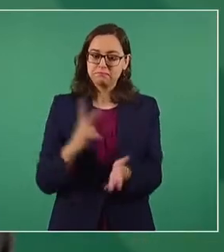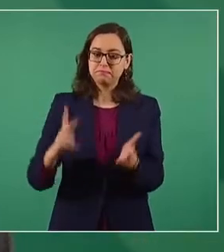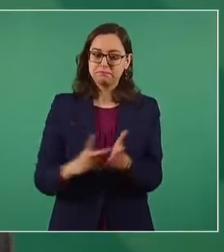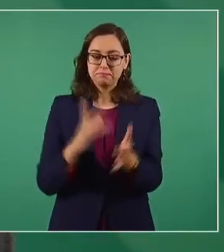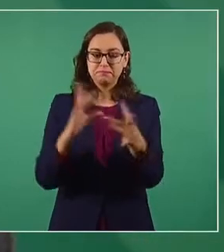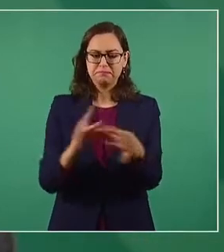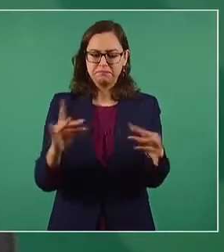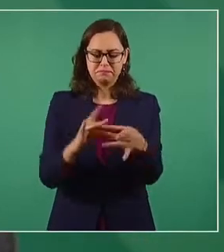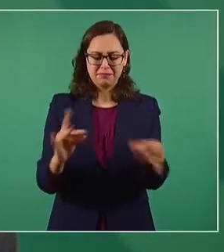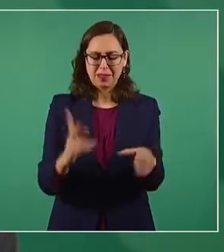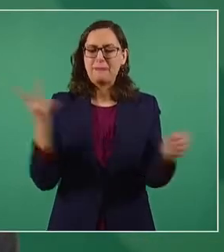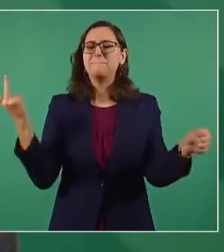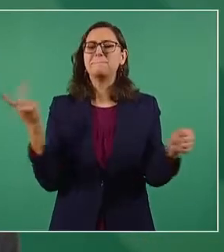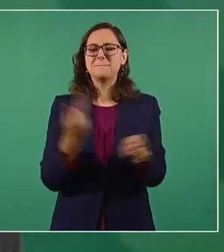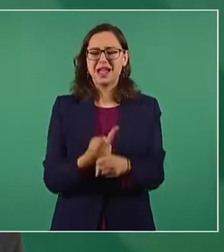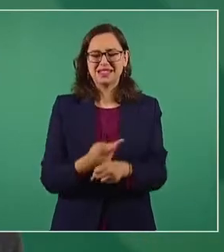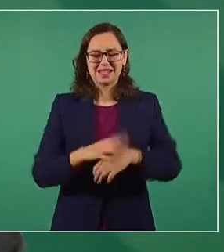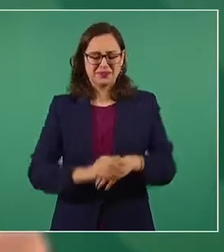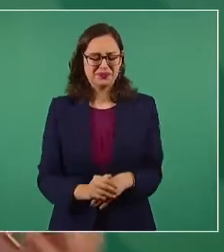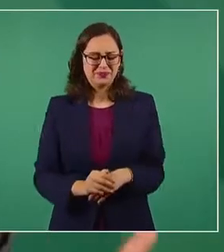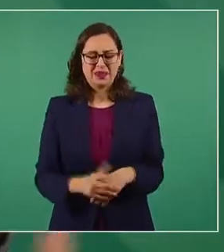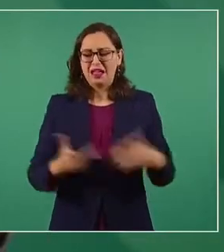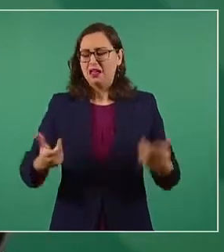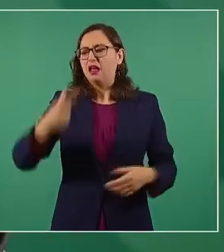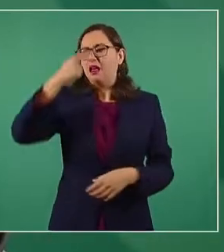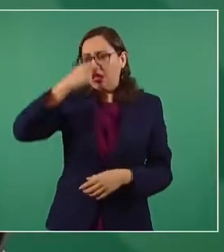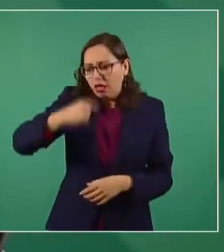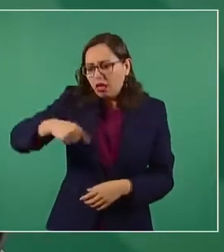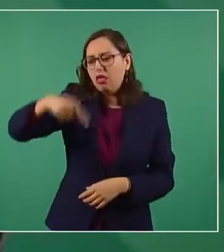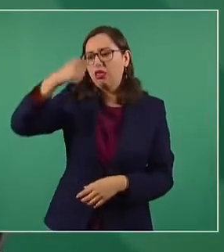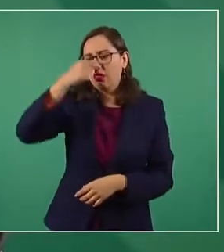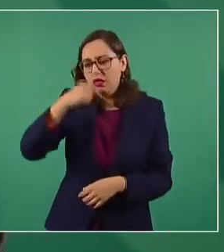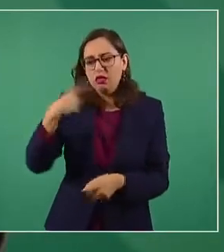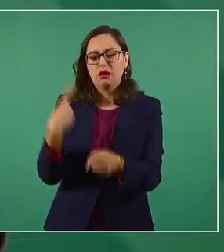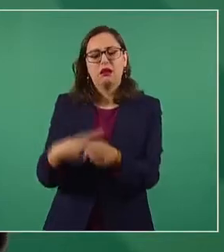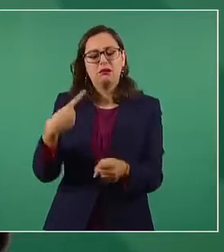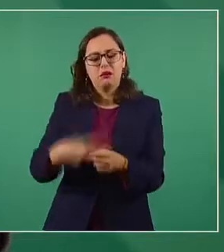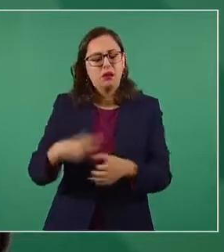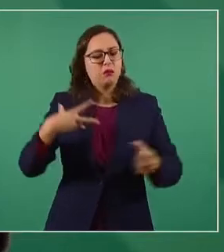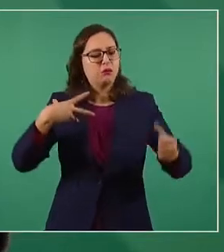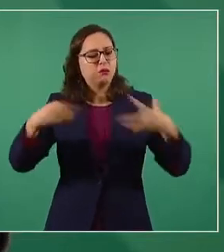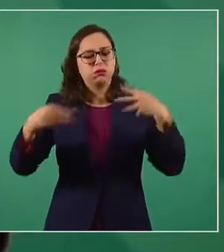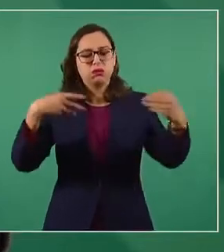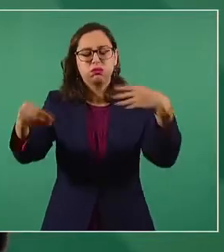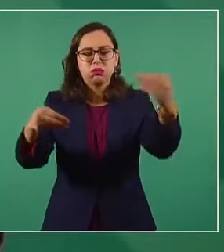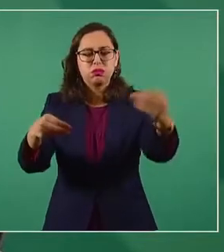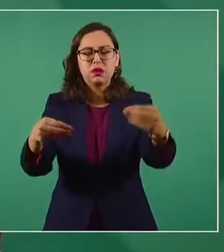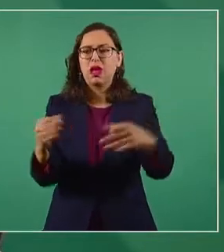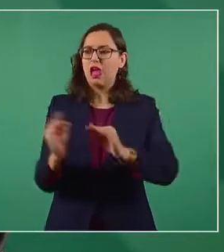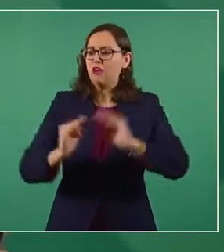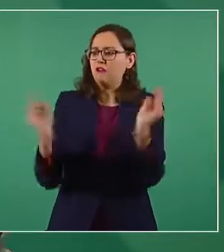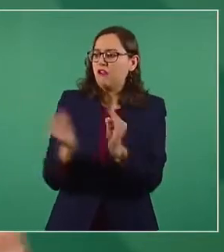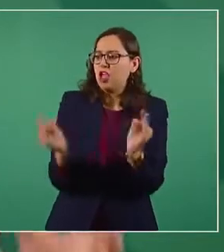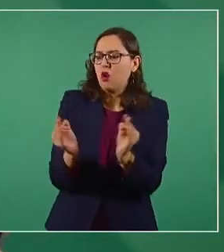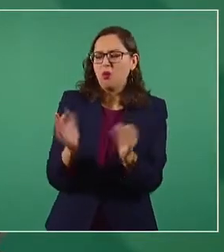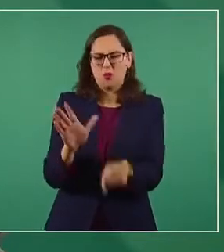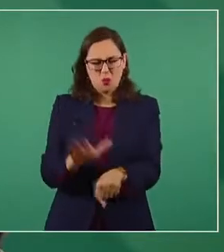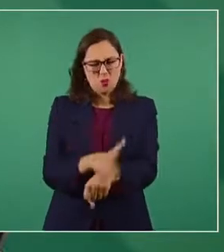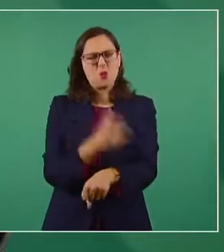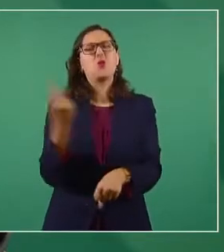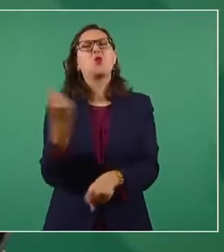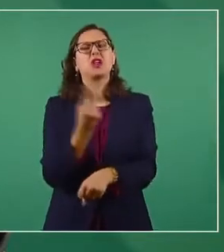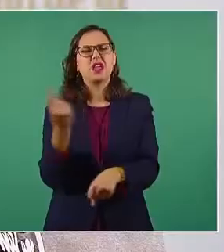qué ocurren las enfermedades infecciosas o por qué se propagan más fácilmente en la temporada fría del año? Hay